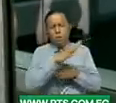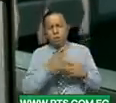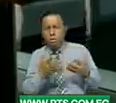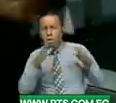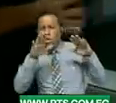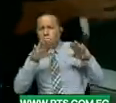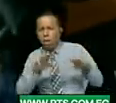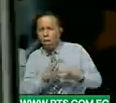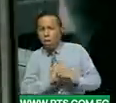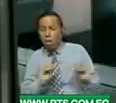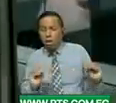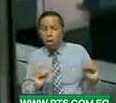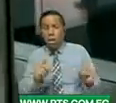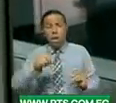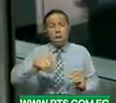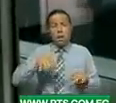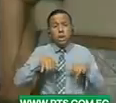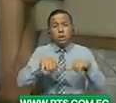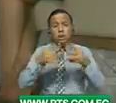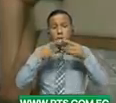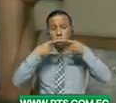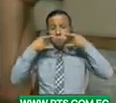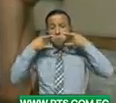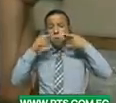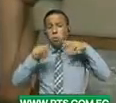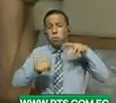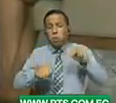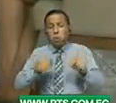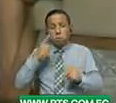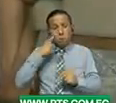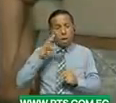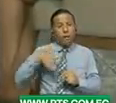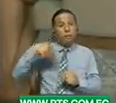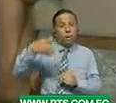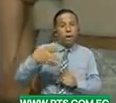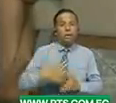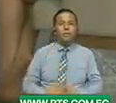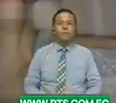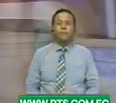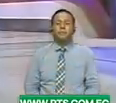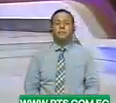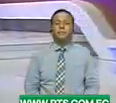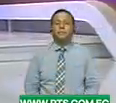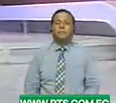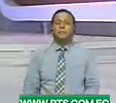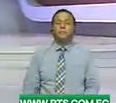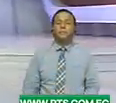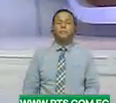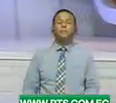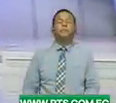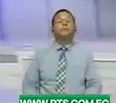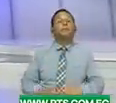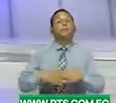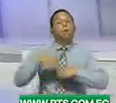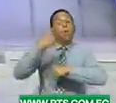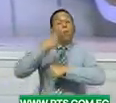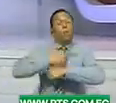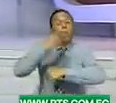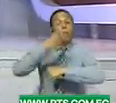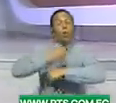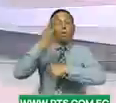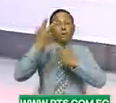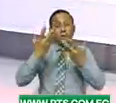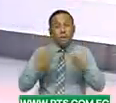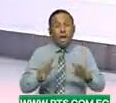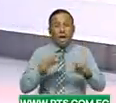mascarilla en el Ecuador. Informó Álvaro Terán. Tras 24 horas de la